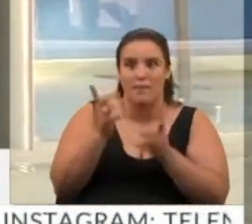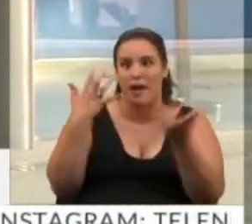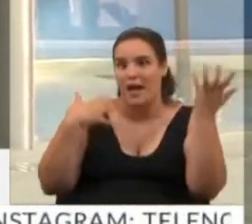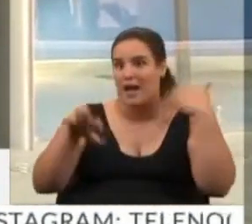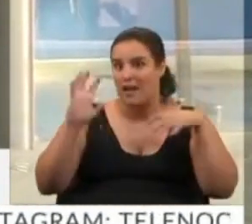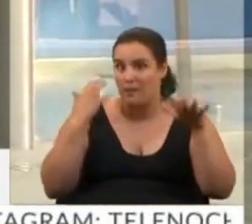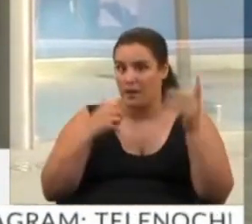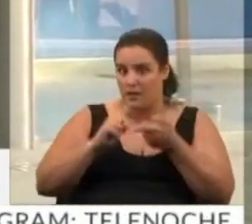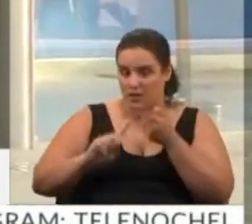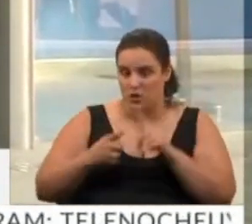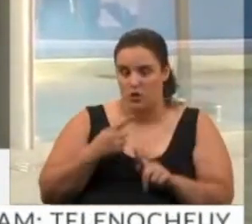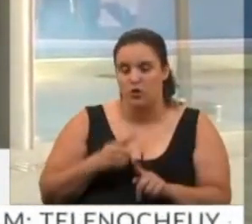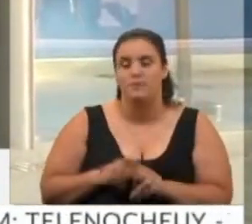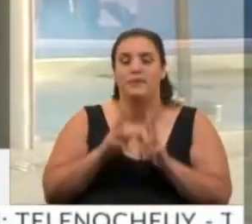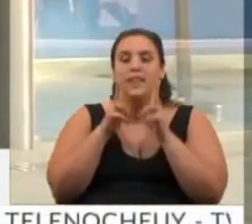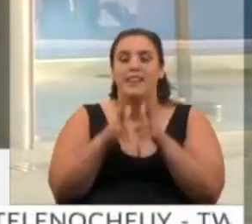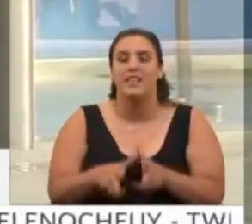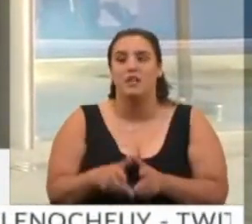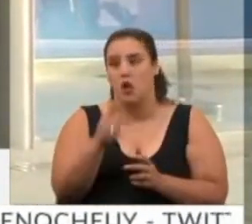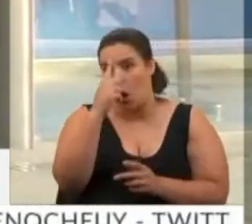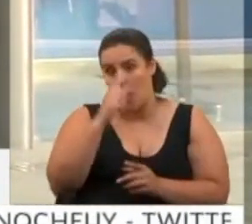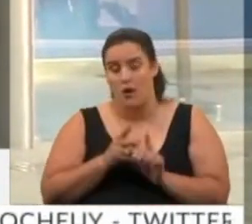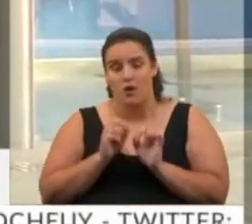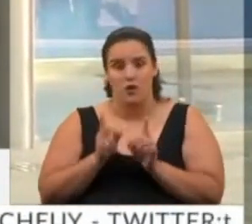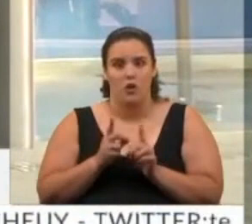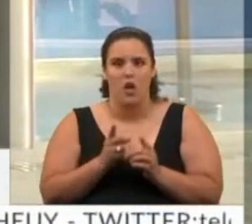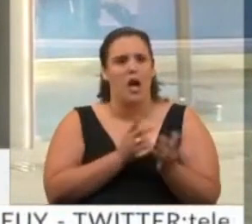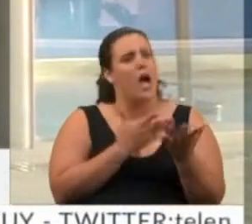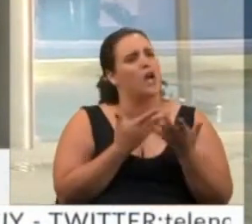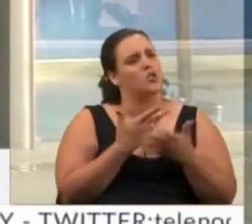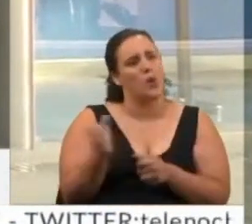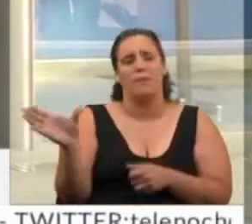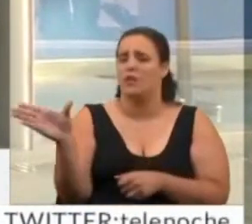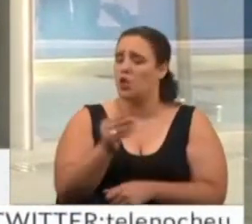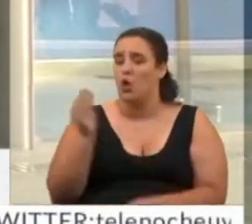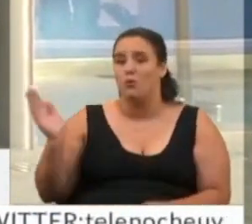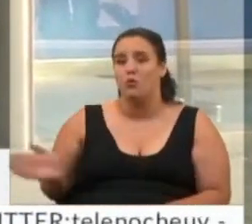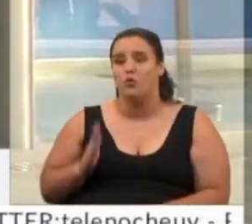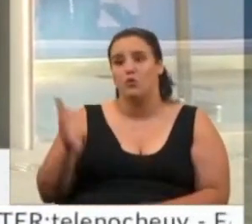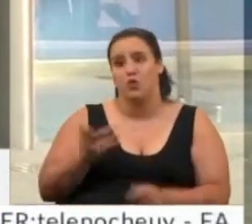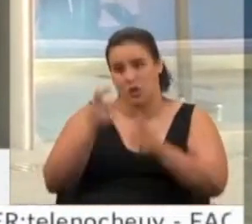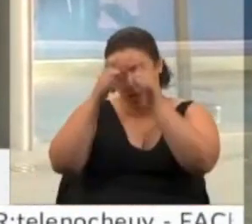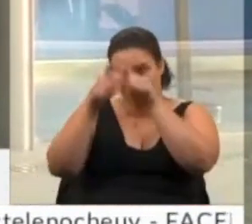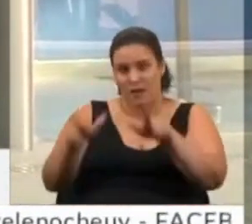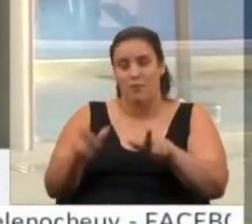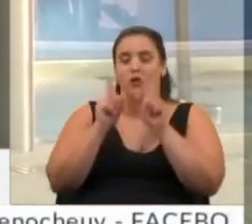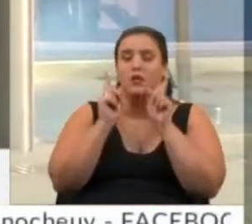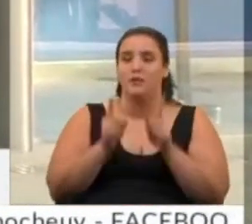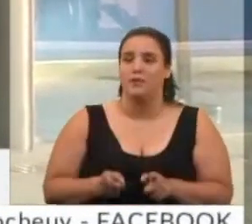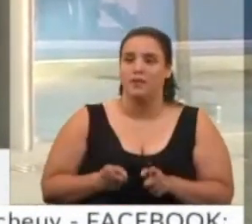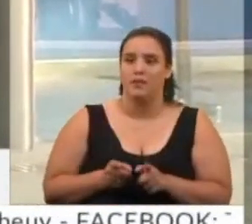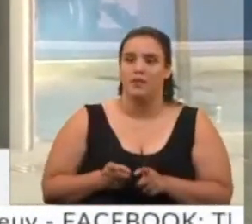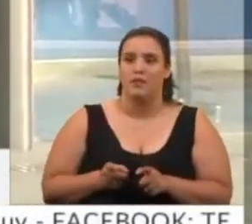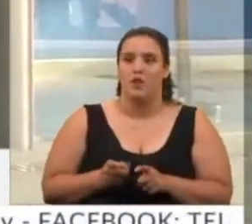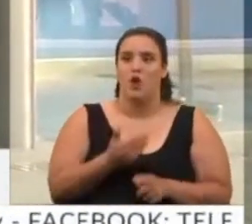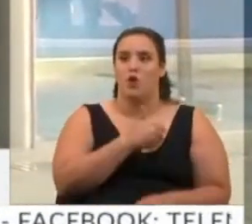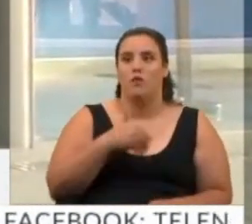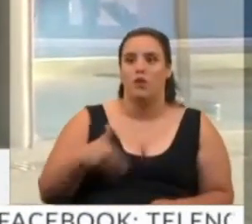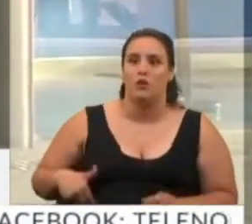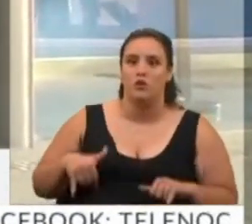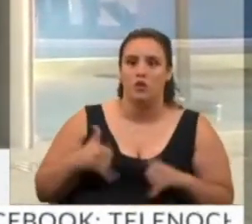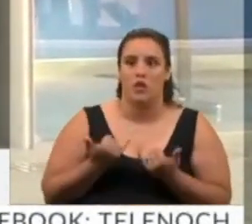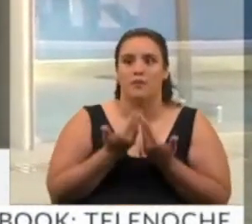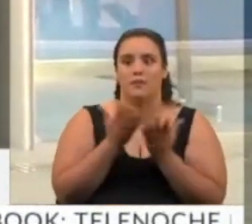animales. Matos dijo que va a haber una asistencia para todos los productores y lo que tiene que ver con el área rural, pero también dijo que el gobierno ya va a comenzar